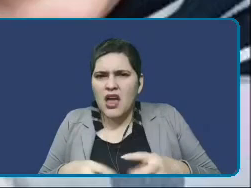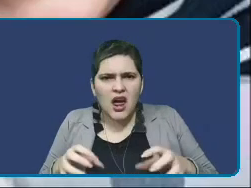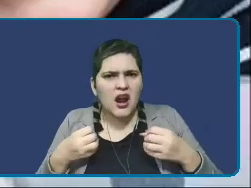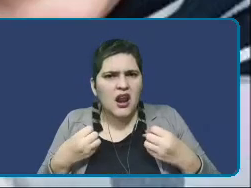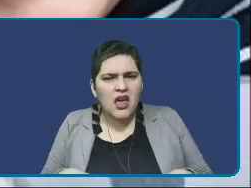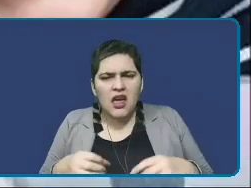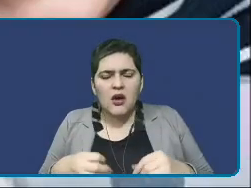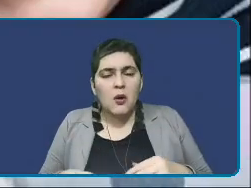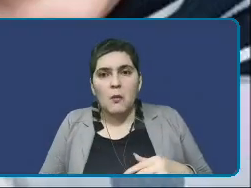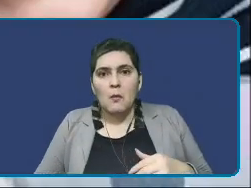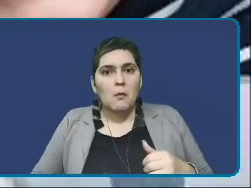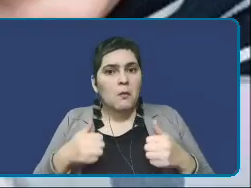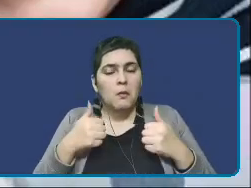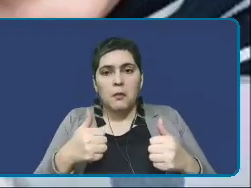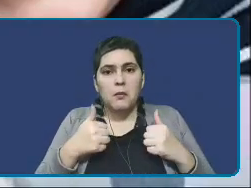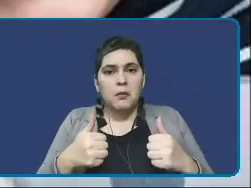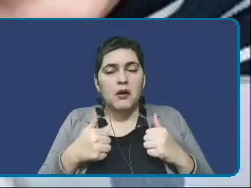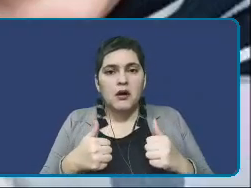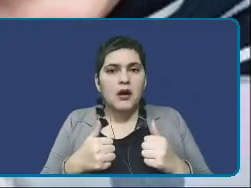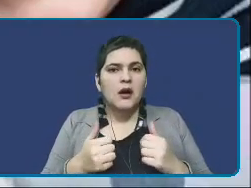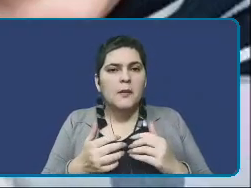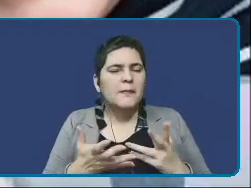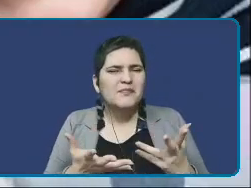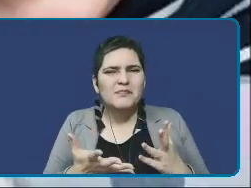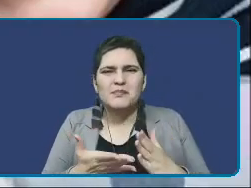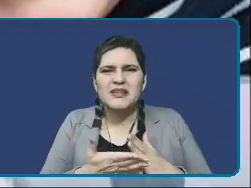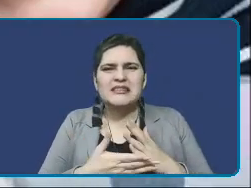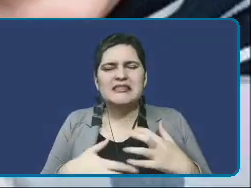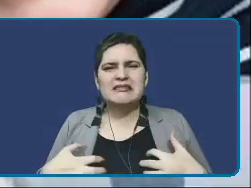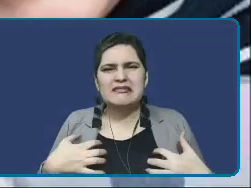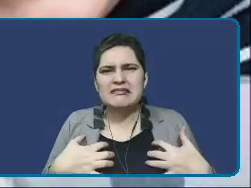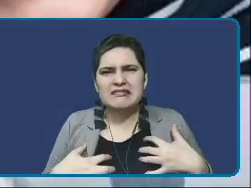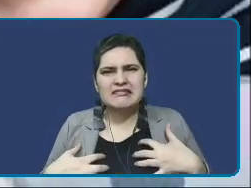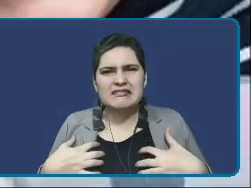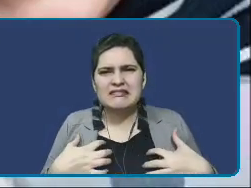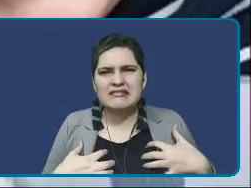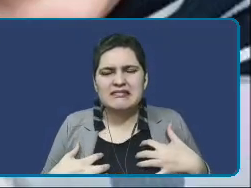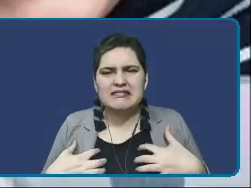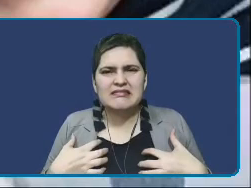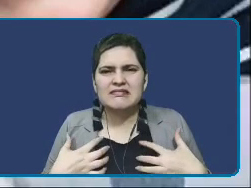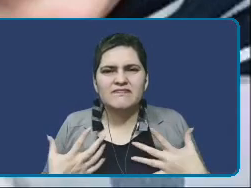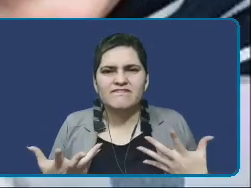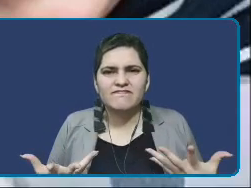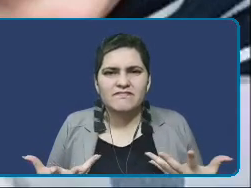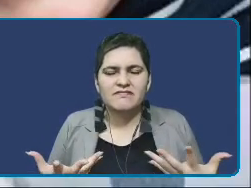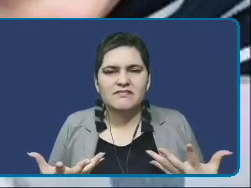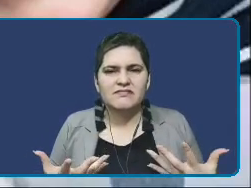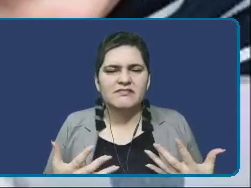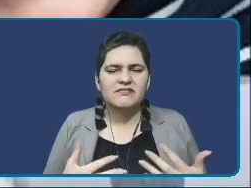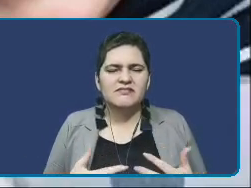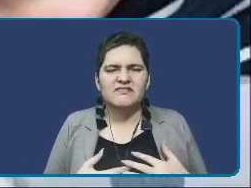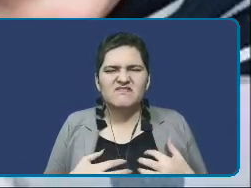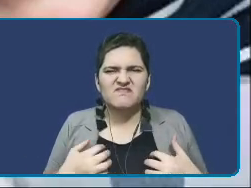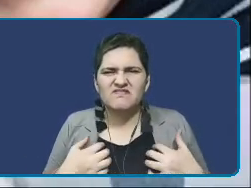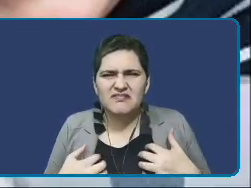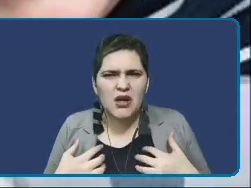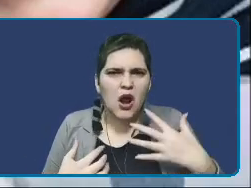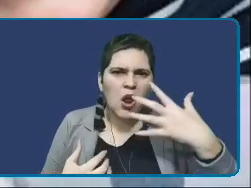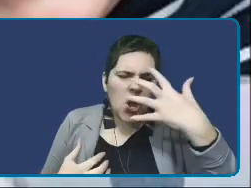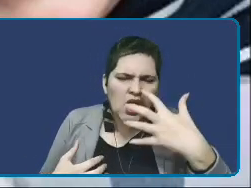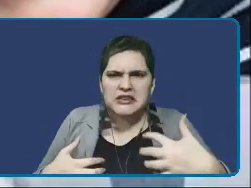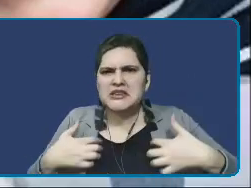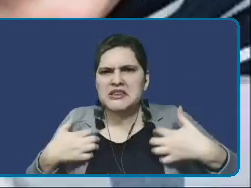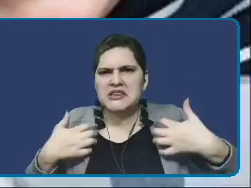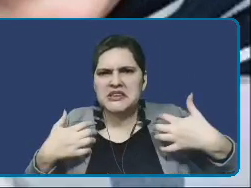guata, me voy a empezar a alterar como en relación a mis síntomas, y eso me va a tener más enojado, me va a tener